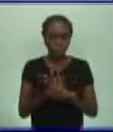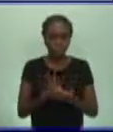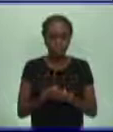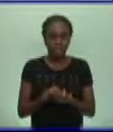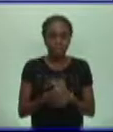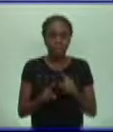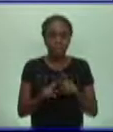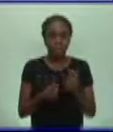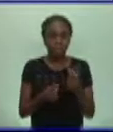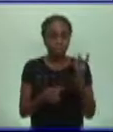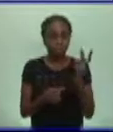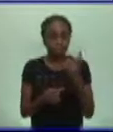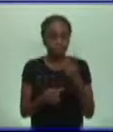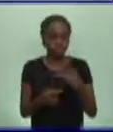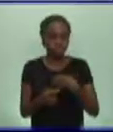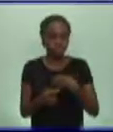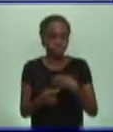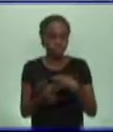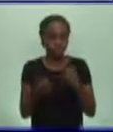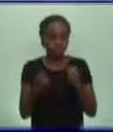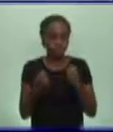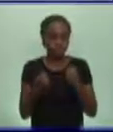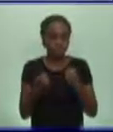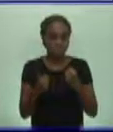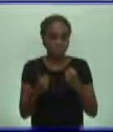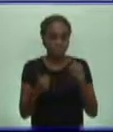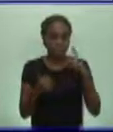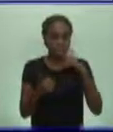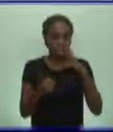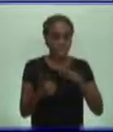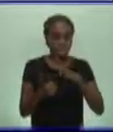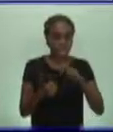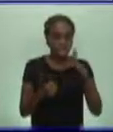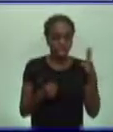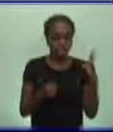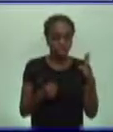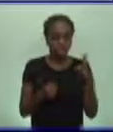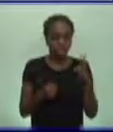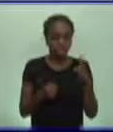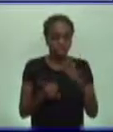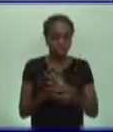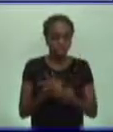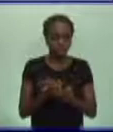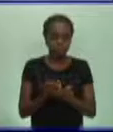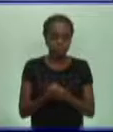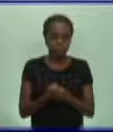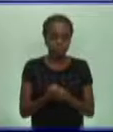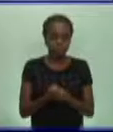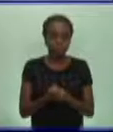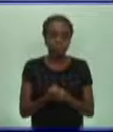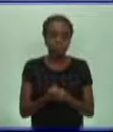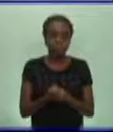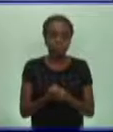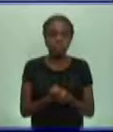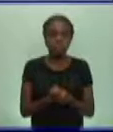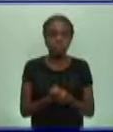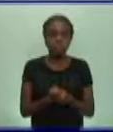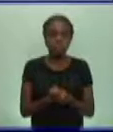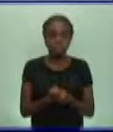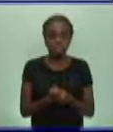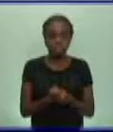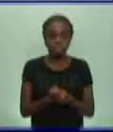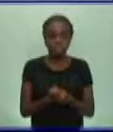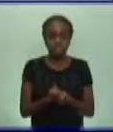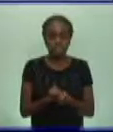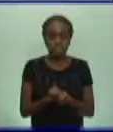estas palabras tienen la fuerza de pronunciación en la antepenúltima sílaba y